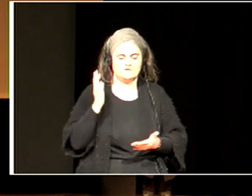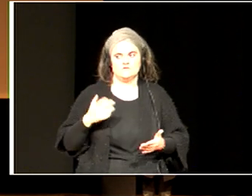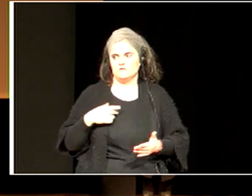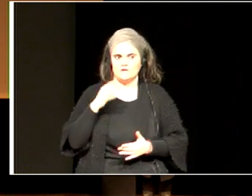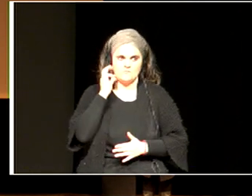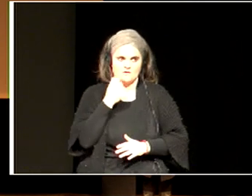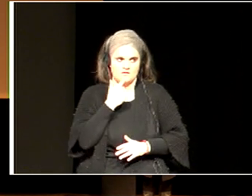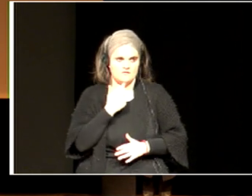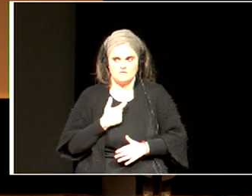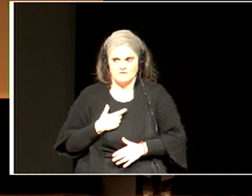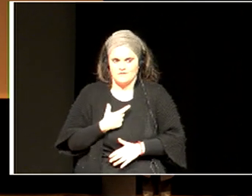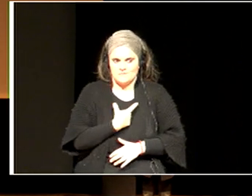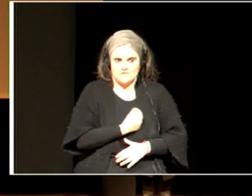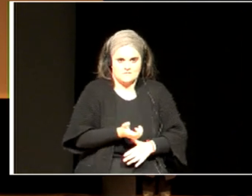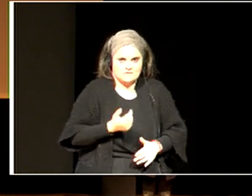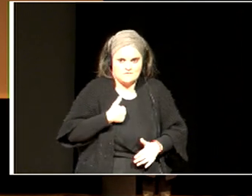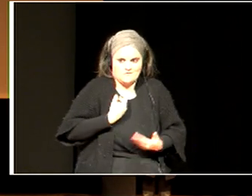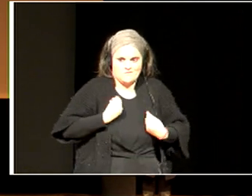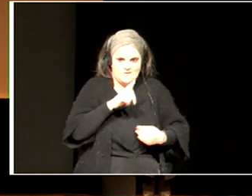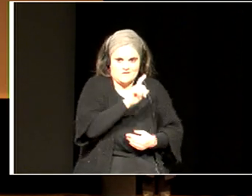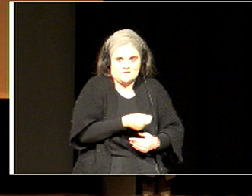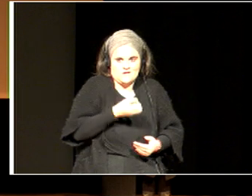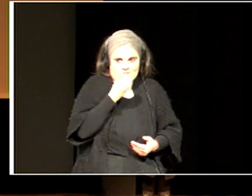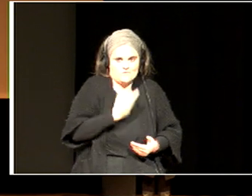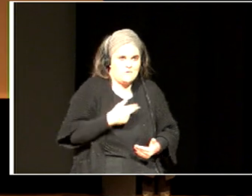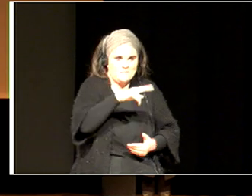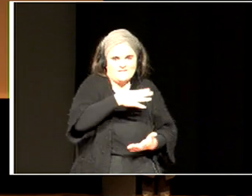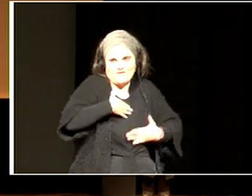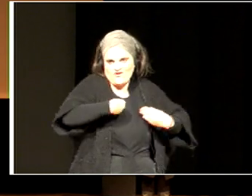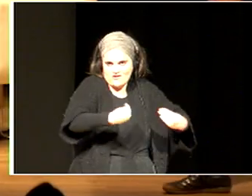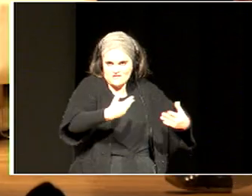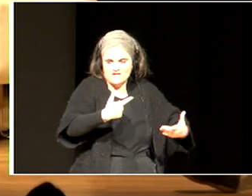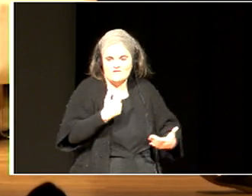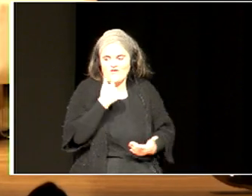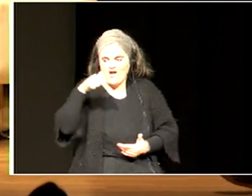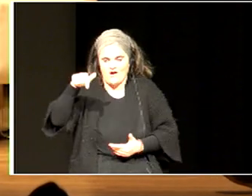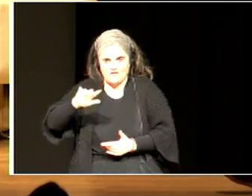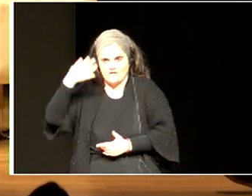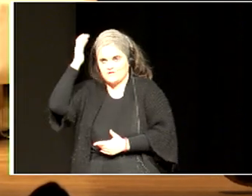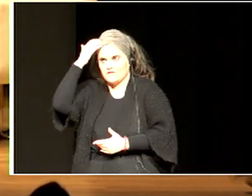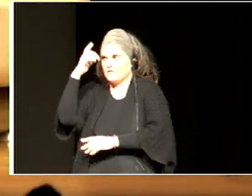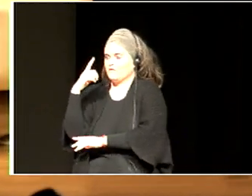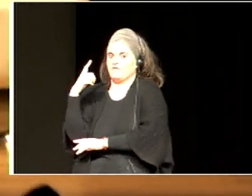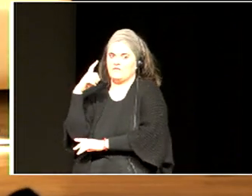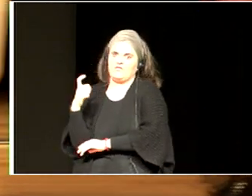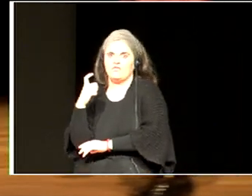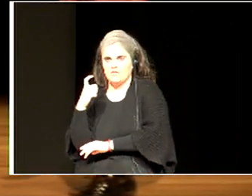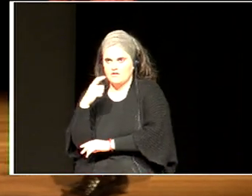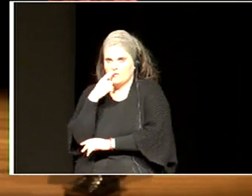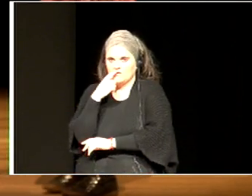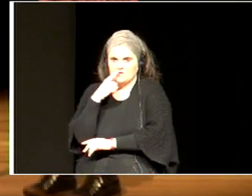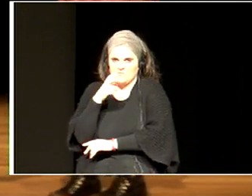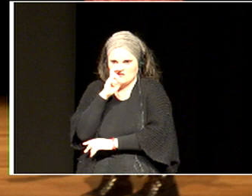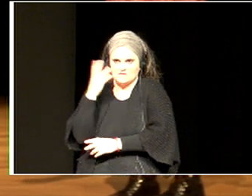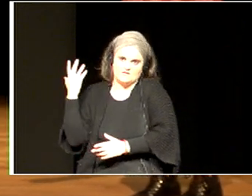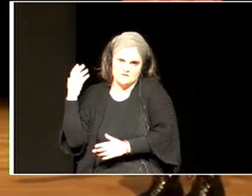mira que me piro que yo vivía genial en italia a ver si me entiendes pintando lo que me da la gana y no en esta corte de rancios de la época estoy